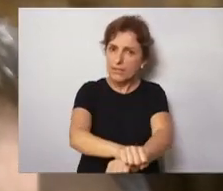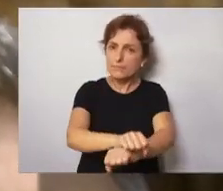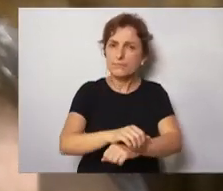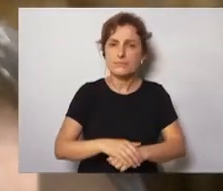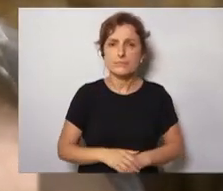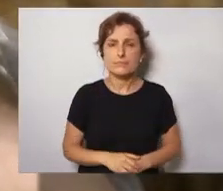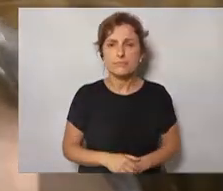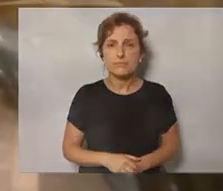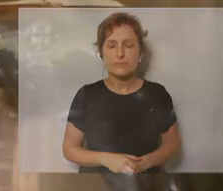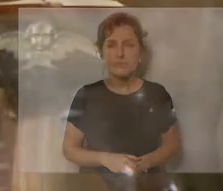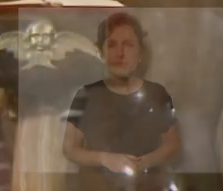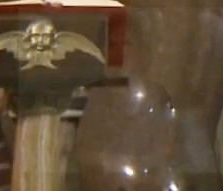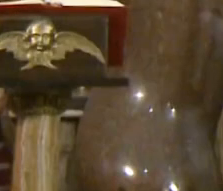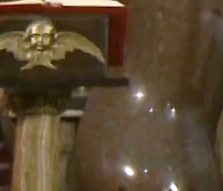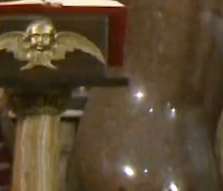y